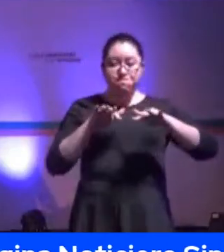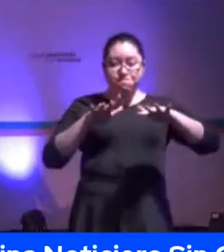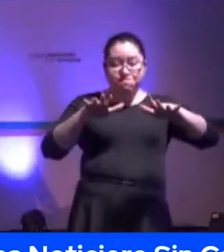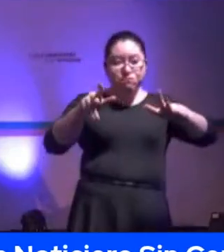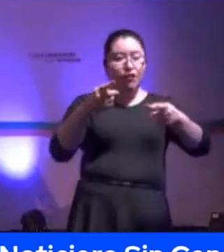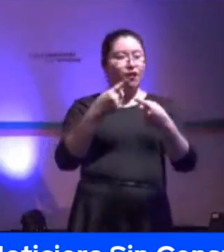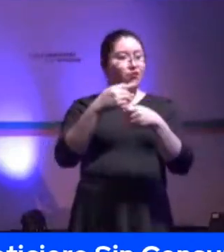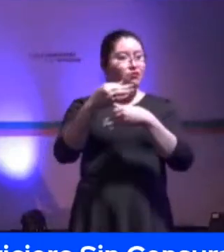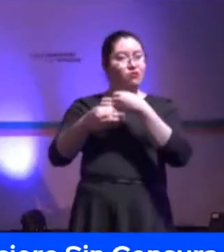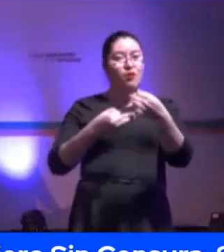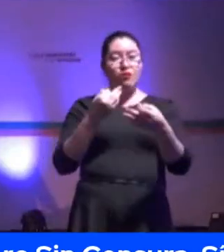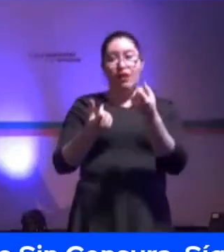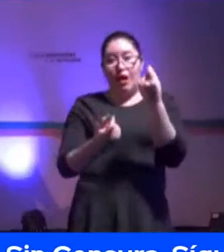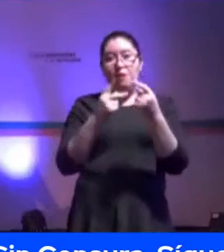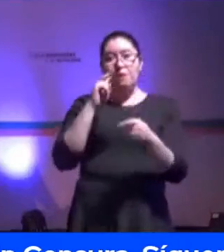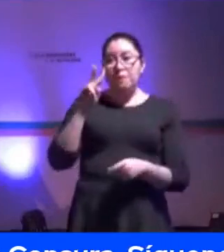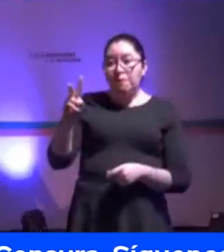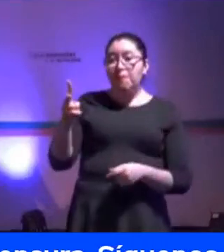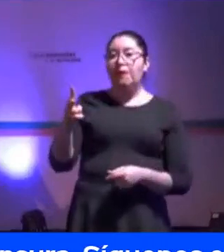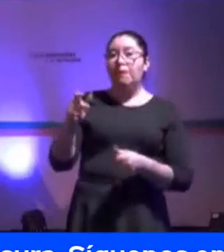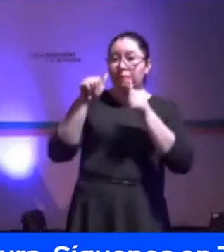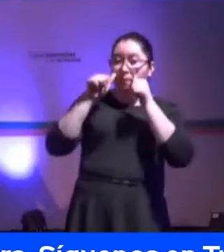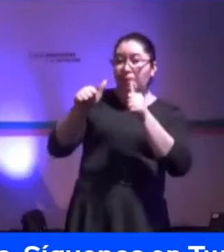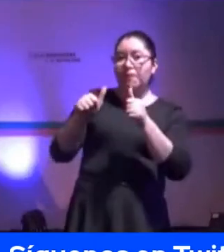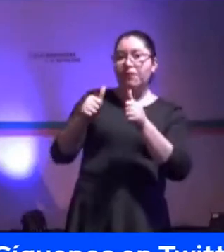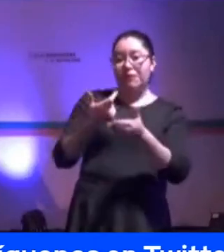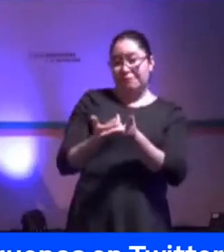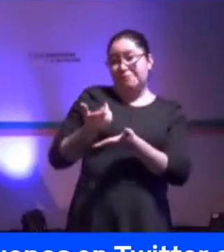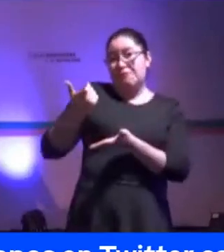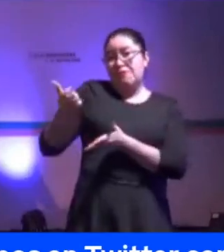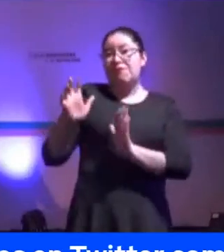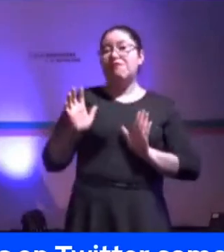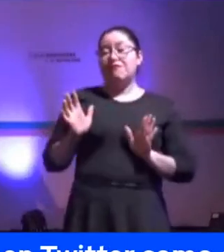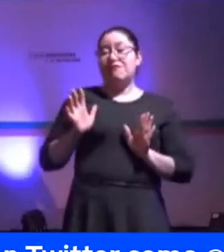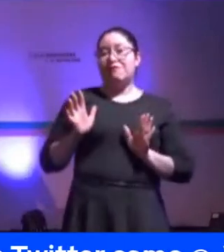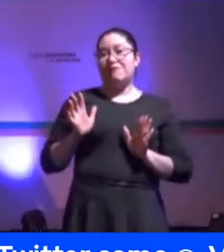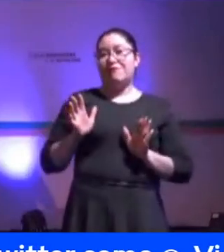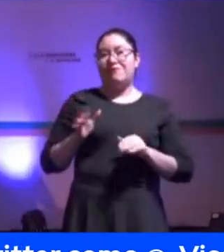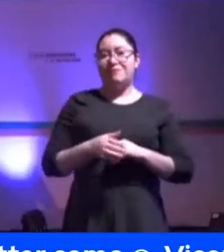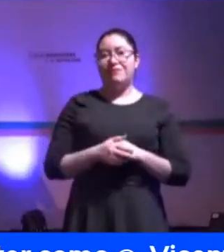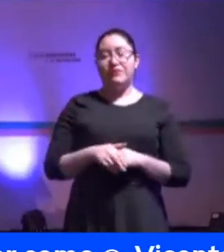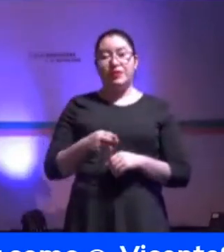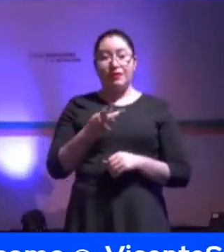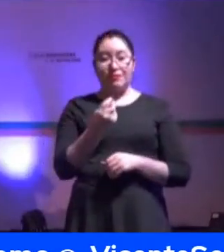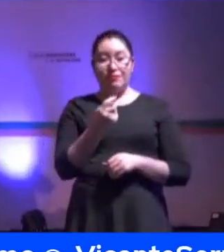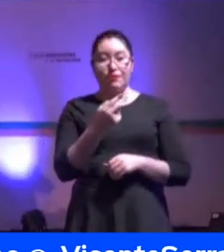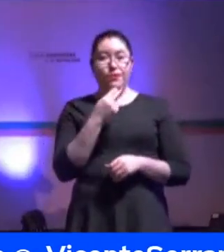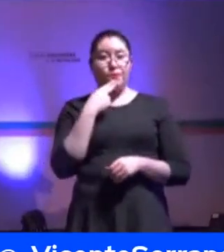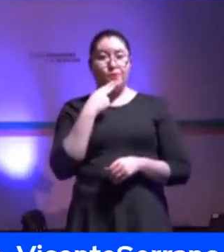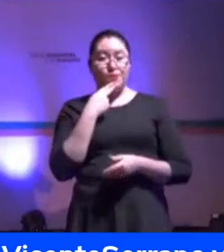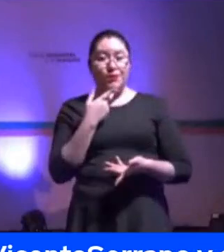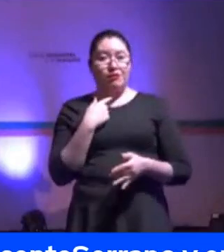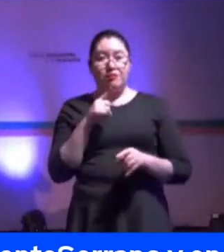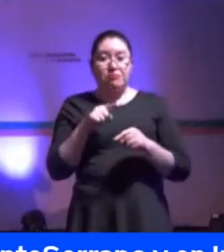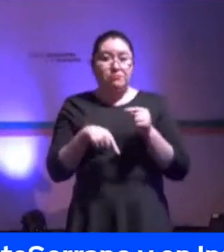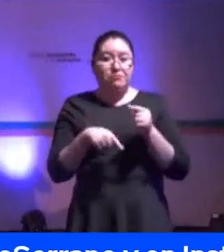Hay gente que todavía los ve y los escucha. Y les está pagando. Está dejando de utilizar televisiones.